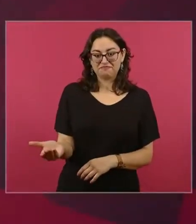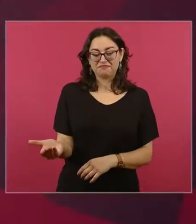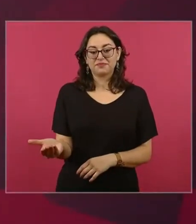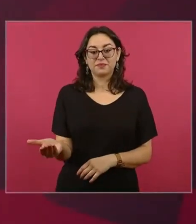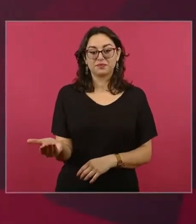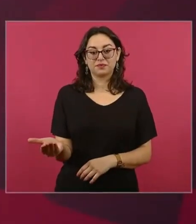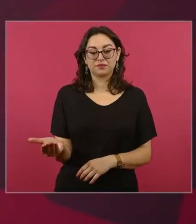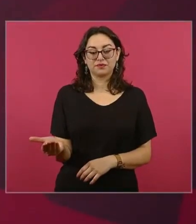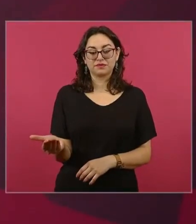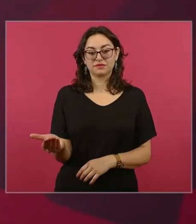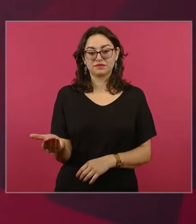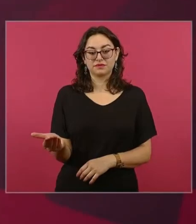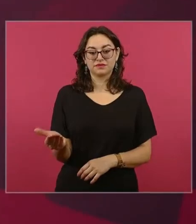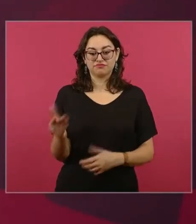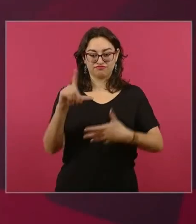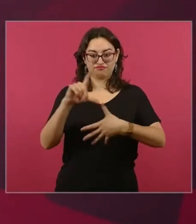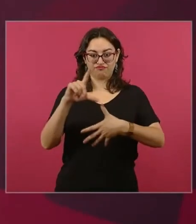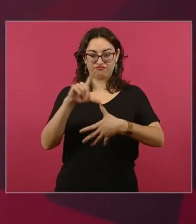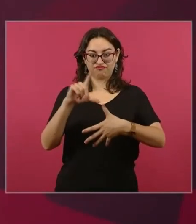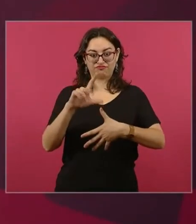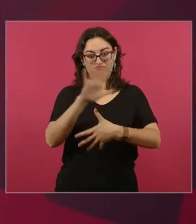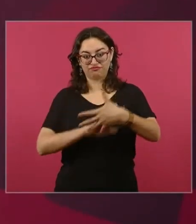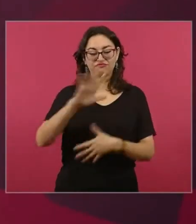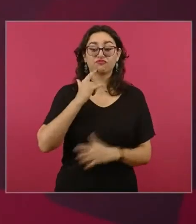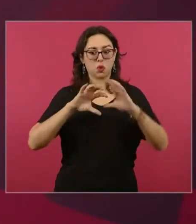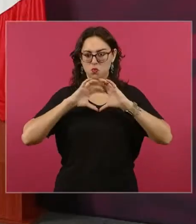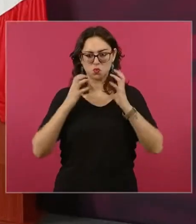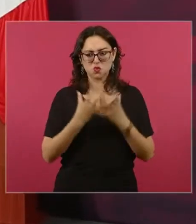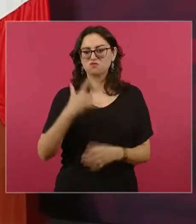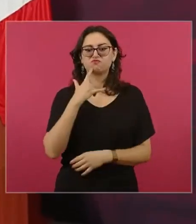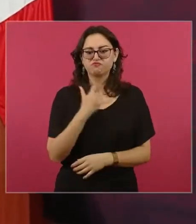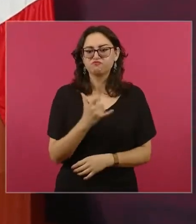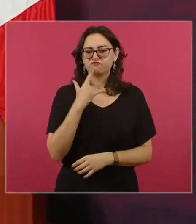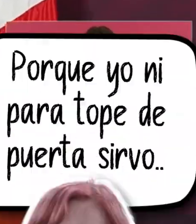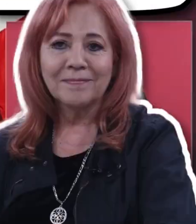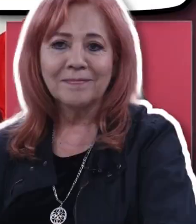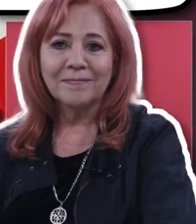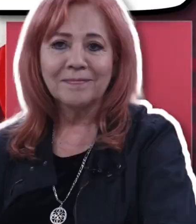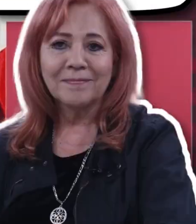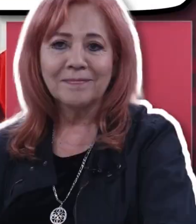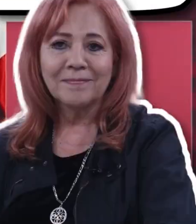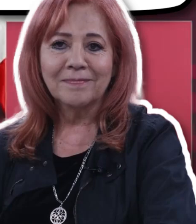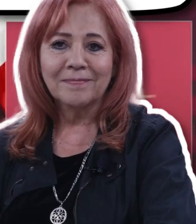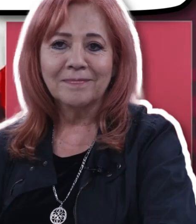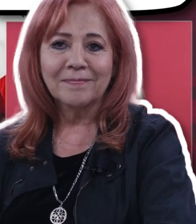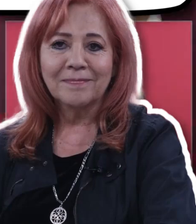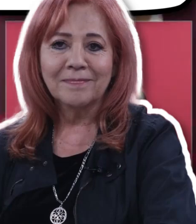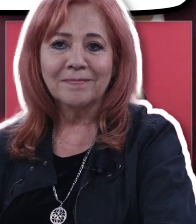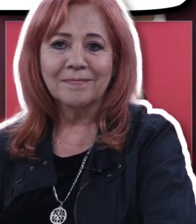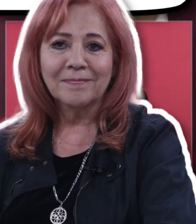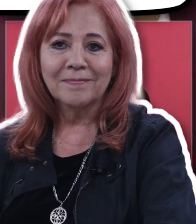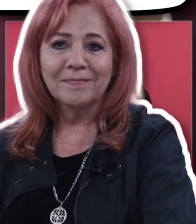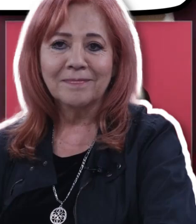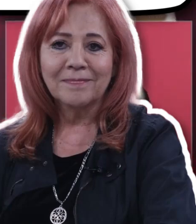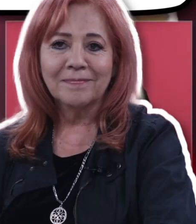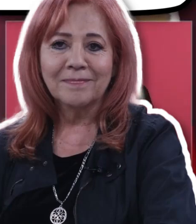la defensora en América Latina, en el mundo, de quienes padecen, sufren por el autoritarismo. Por